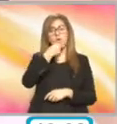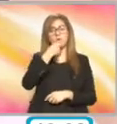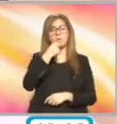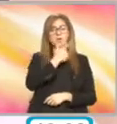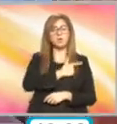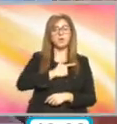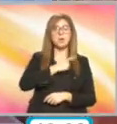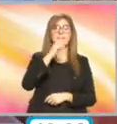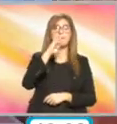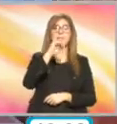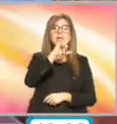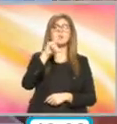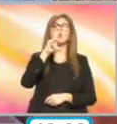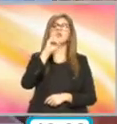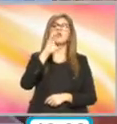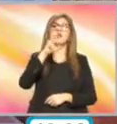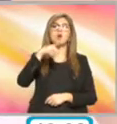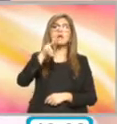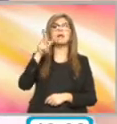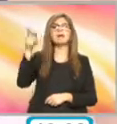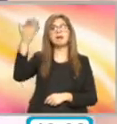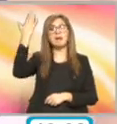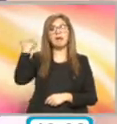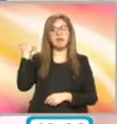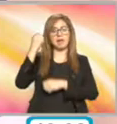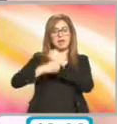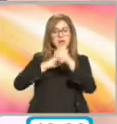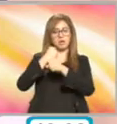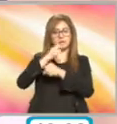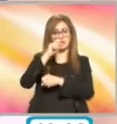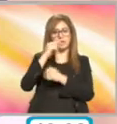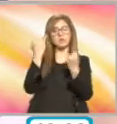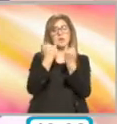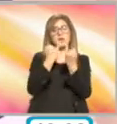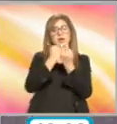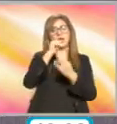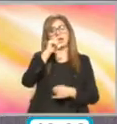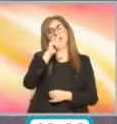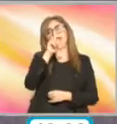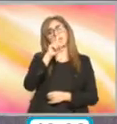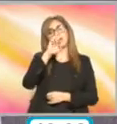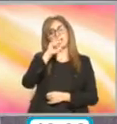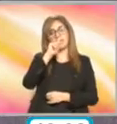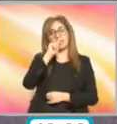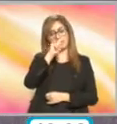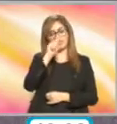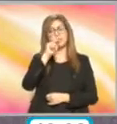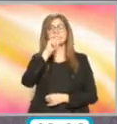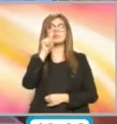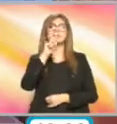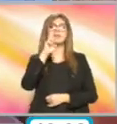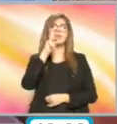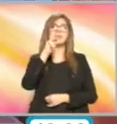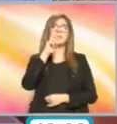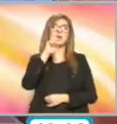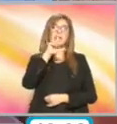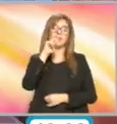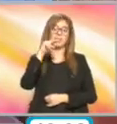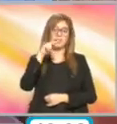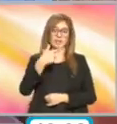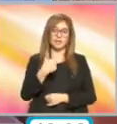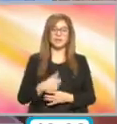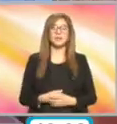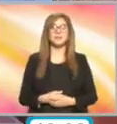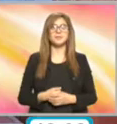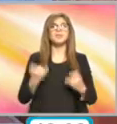Brit Rock y el rock de los 70s, así como Led Zeppelin, que es mi banda favorita. Es tu influencia, ¿no? Sí, Michael sí. Jackson. Michael Jackson también. Oye, y ahorita